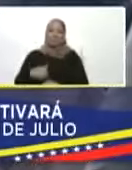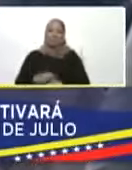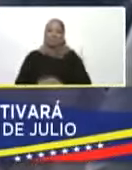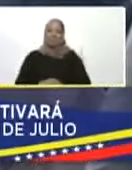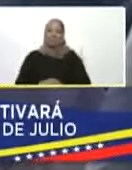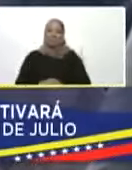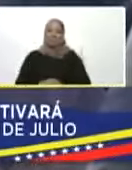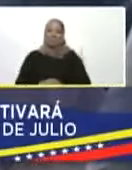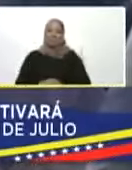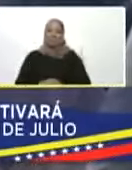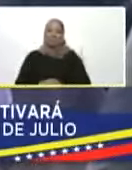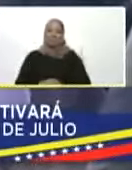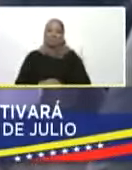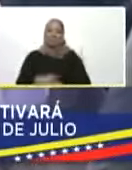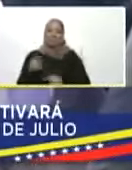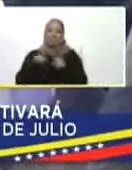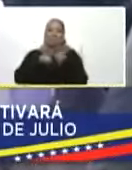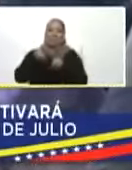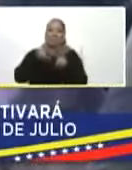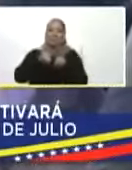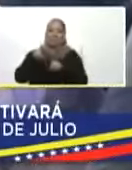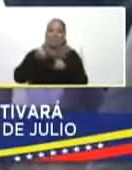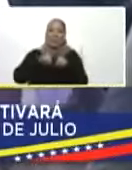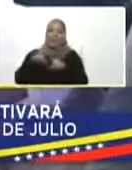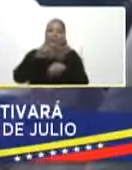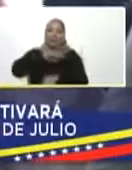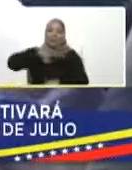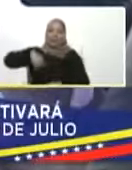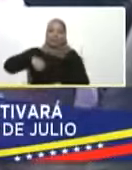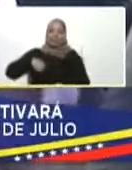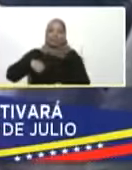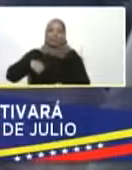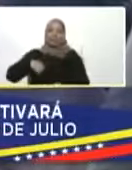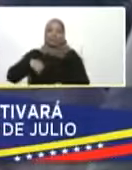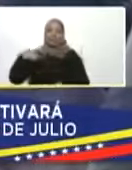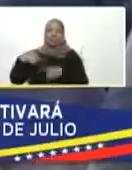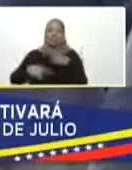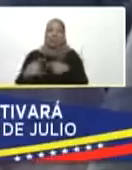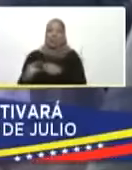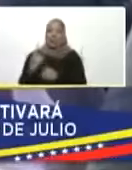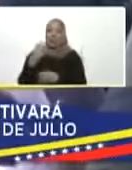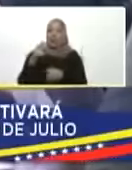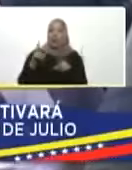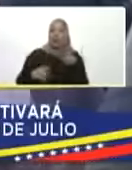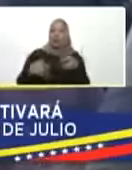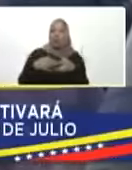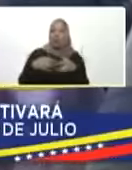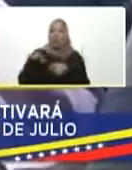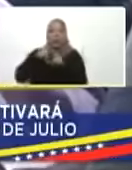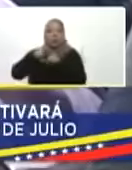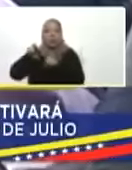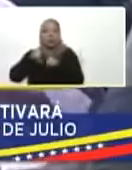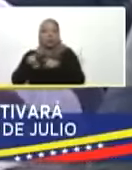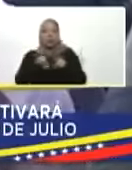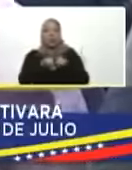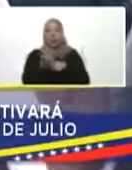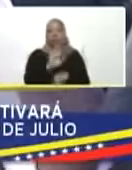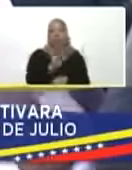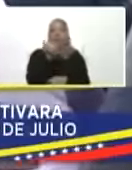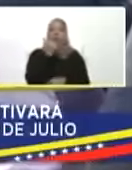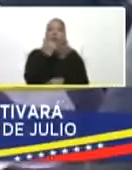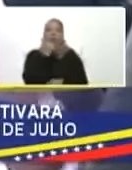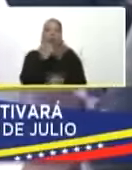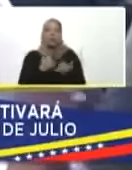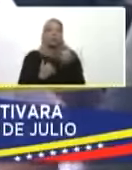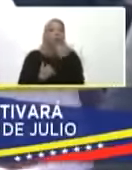motosierra. Desde la crítica que nosotros también hacemos, que si hay una falla aquí, una falla allá, su propuesta es la motosierra. Eliminar